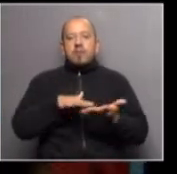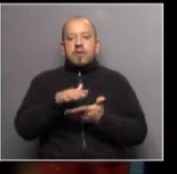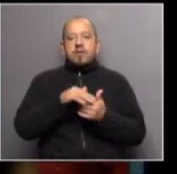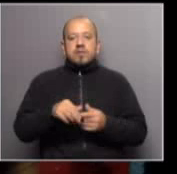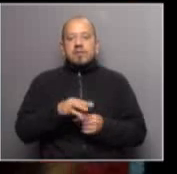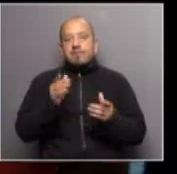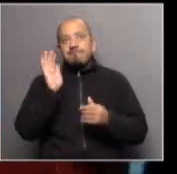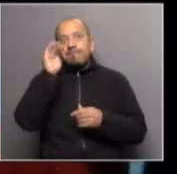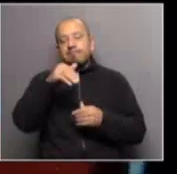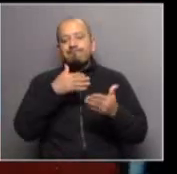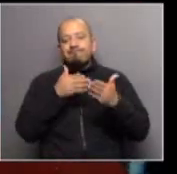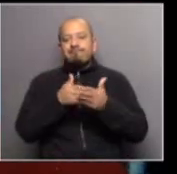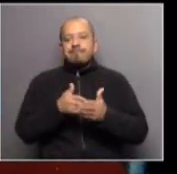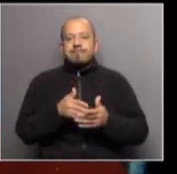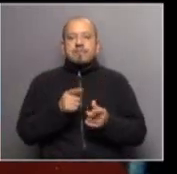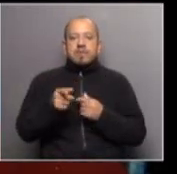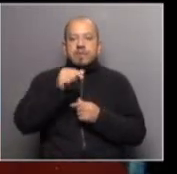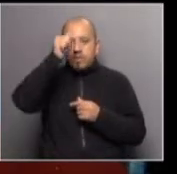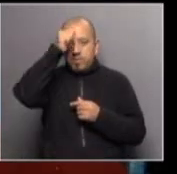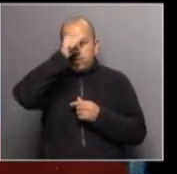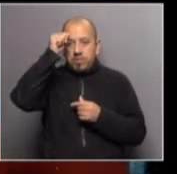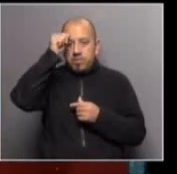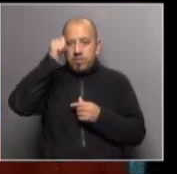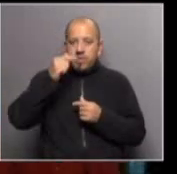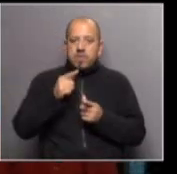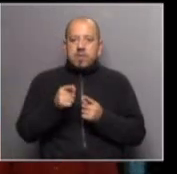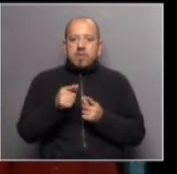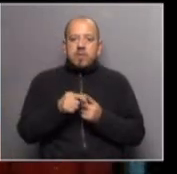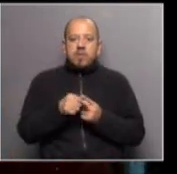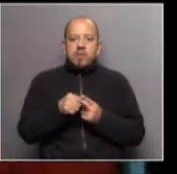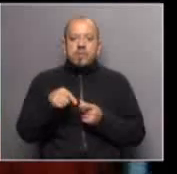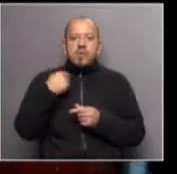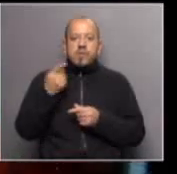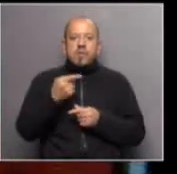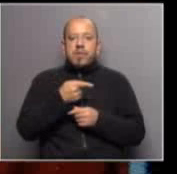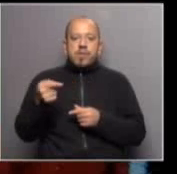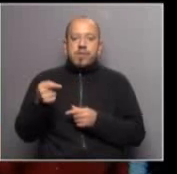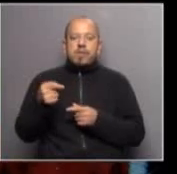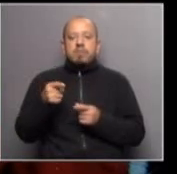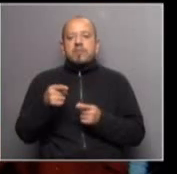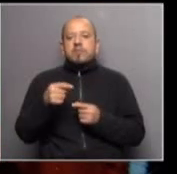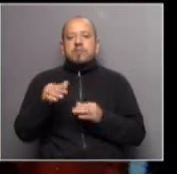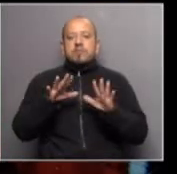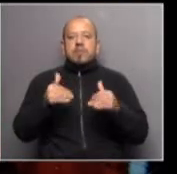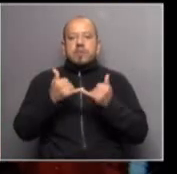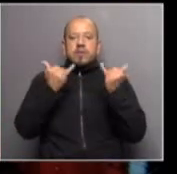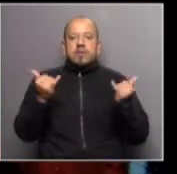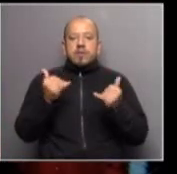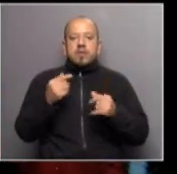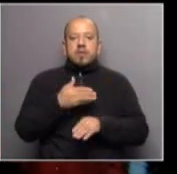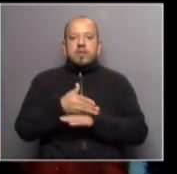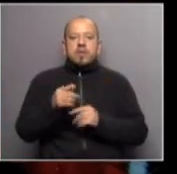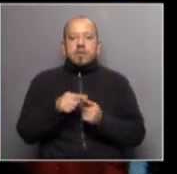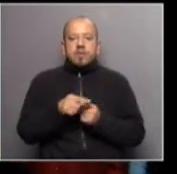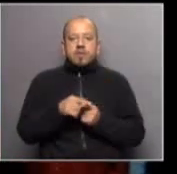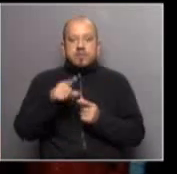una. Eso se me ocurrió un domingo y como la semana siguiente, como 10 días después, no sé. ¿Para se te